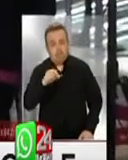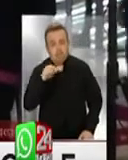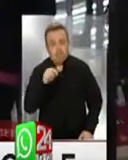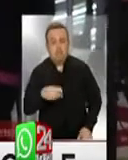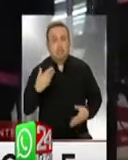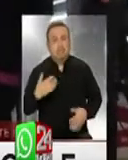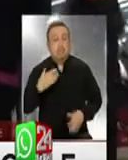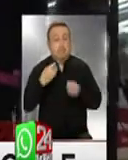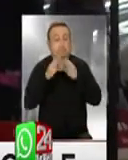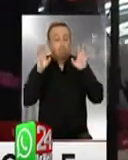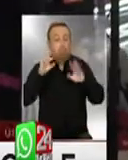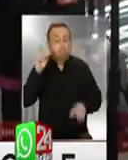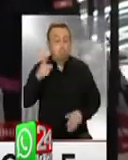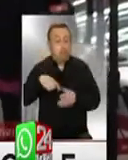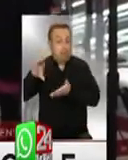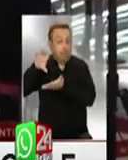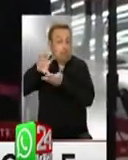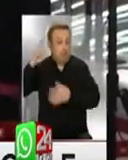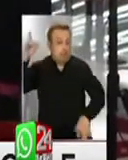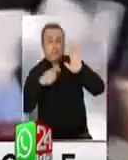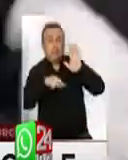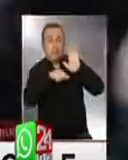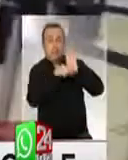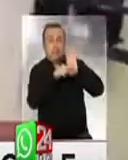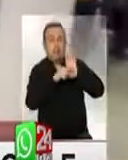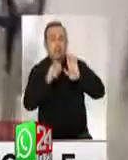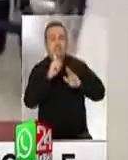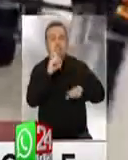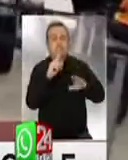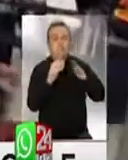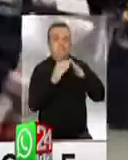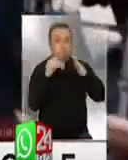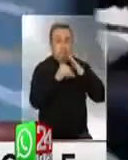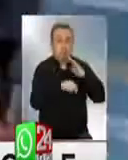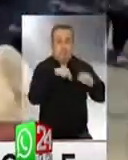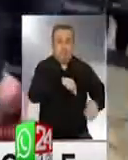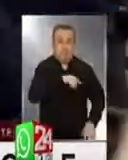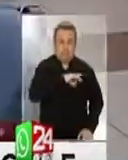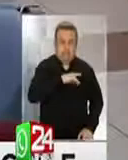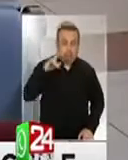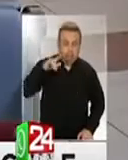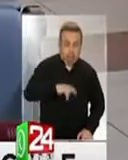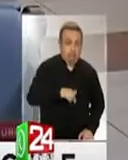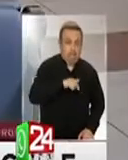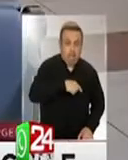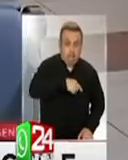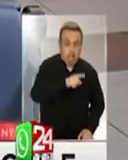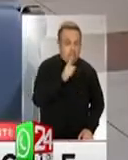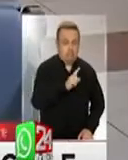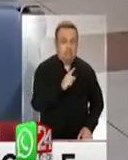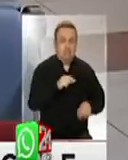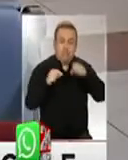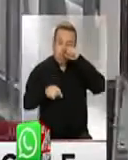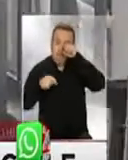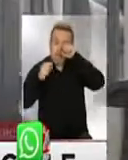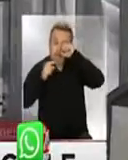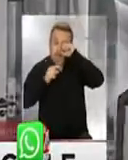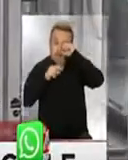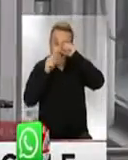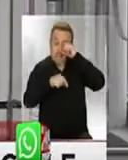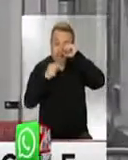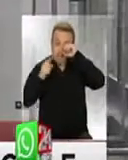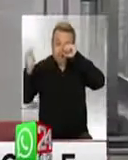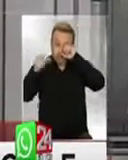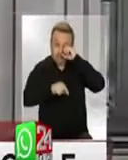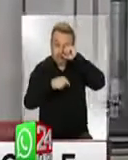y extranjeros. La medida entrará en vigor desde el 31 de diciembre y solo podrá ser levantada en caso